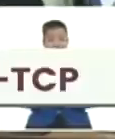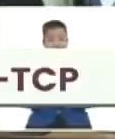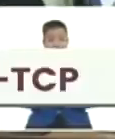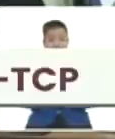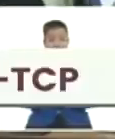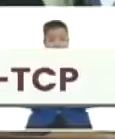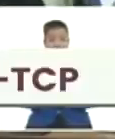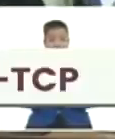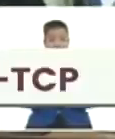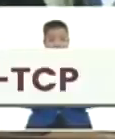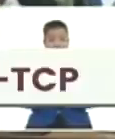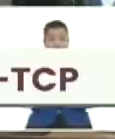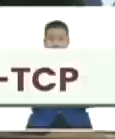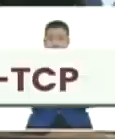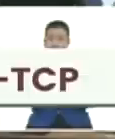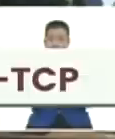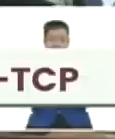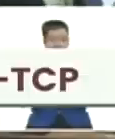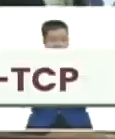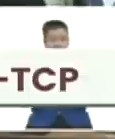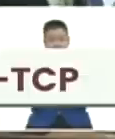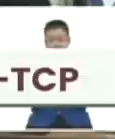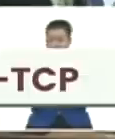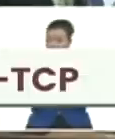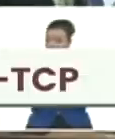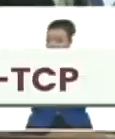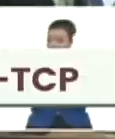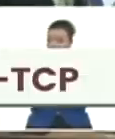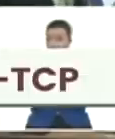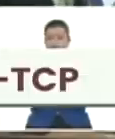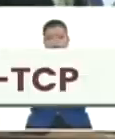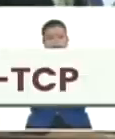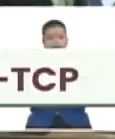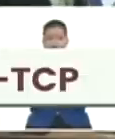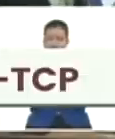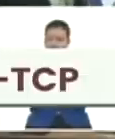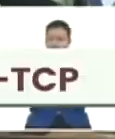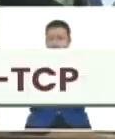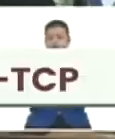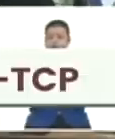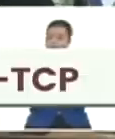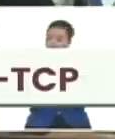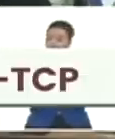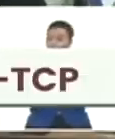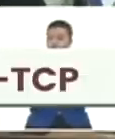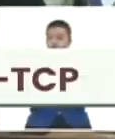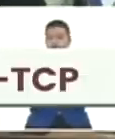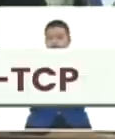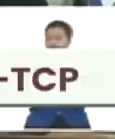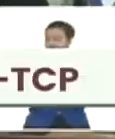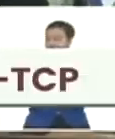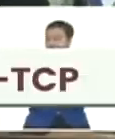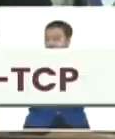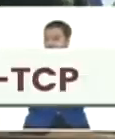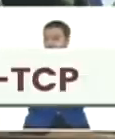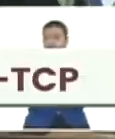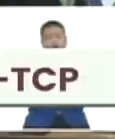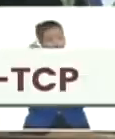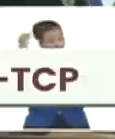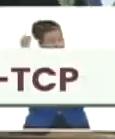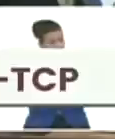54 años, y he visto muchas cosas en mi vida, y he participado en muchas luchas, y sé